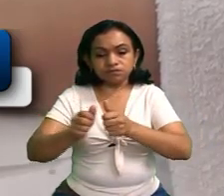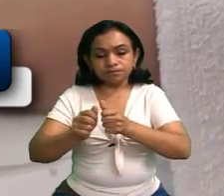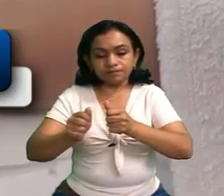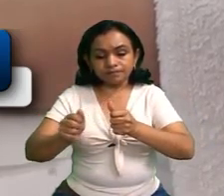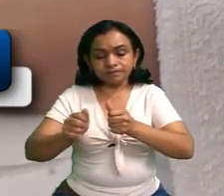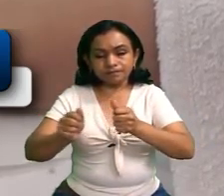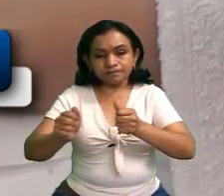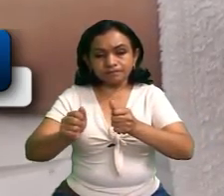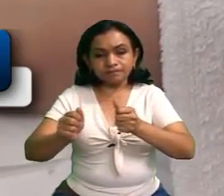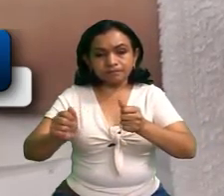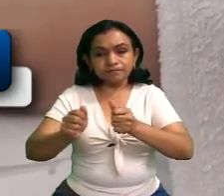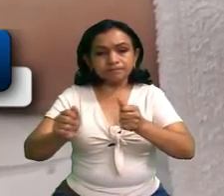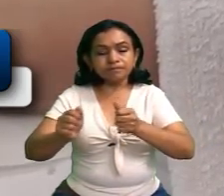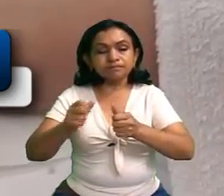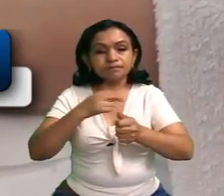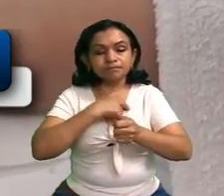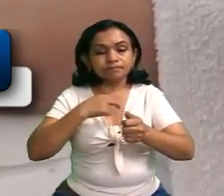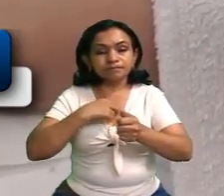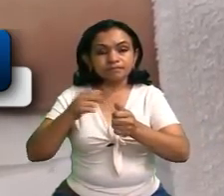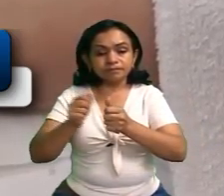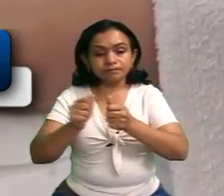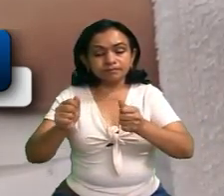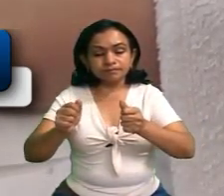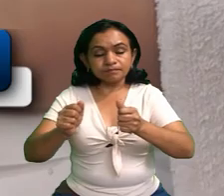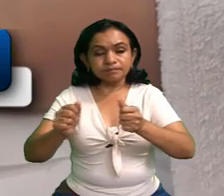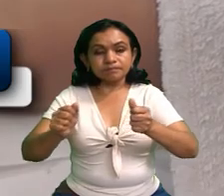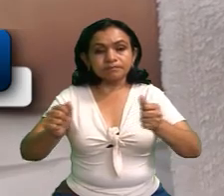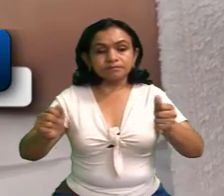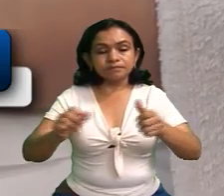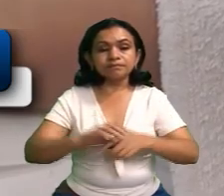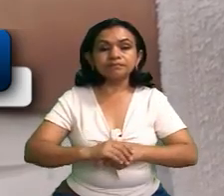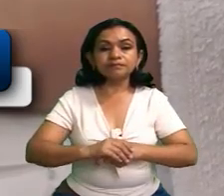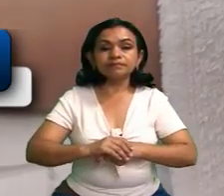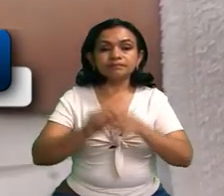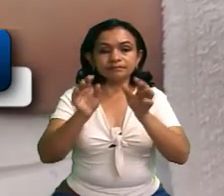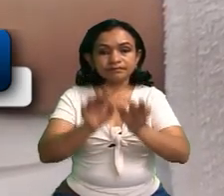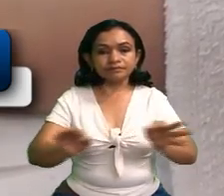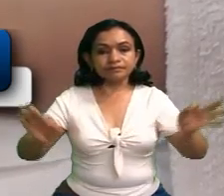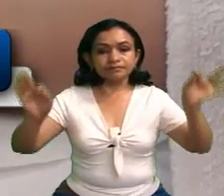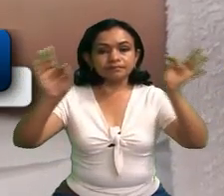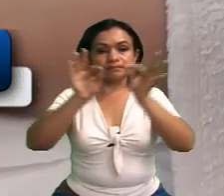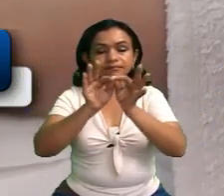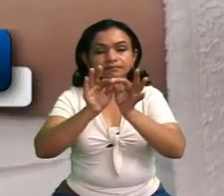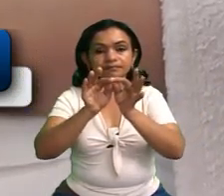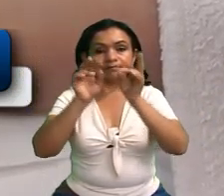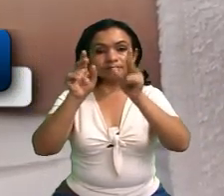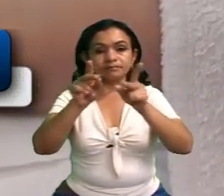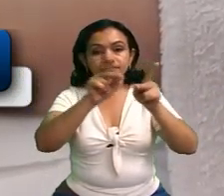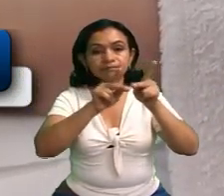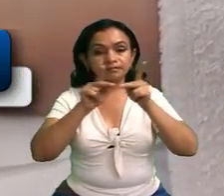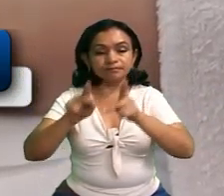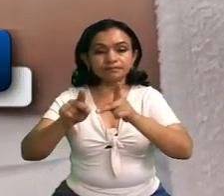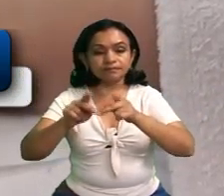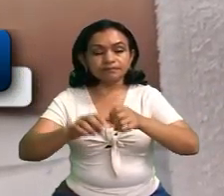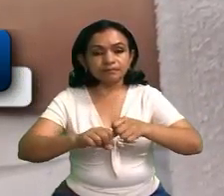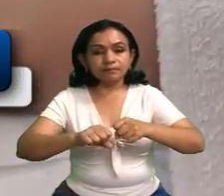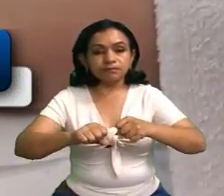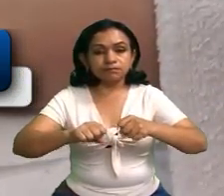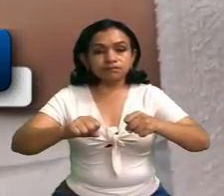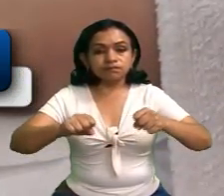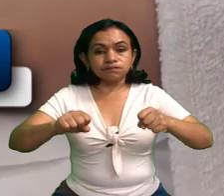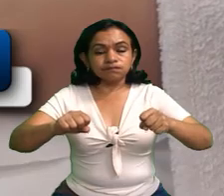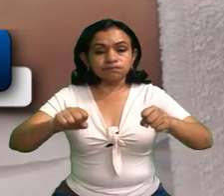hacer esa expansión, por decirlo así. Esto sería importante, por ejemplo, entonces para las personas que aumentan, que vienen